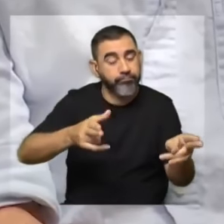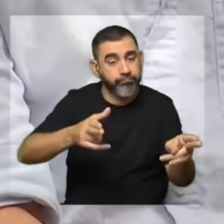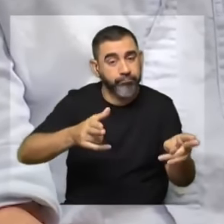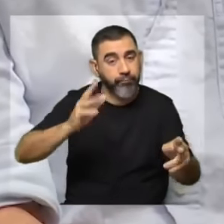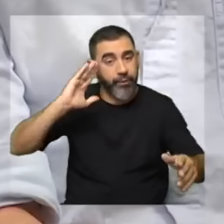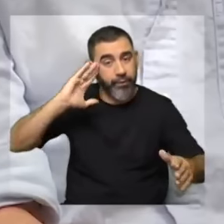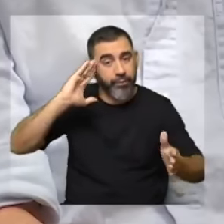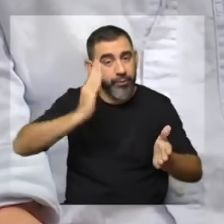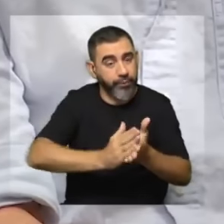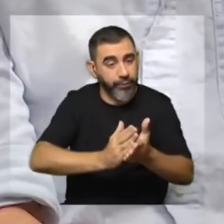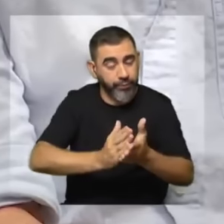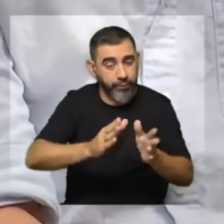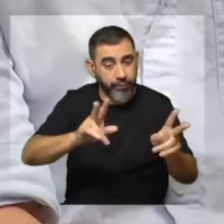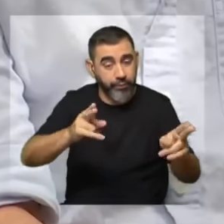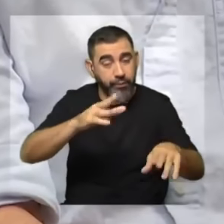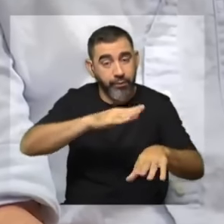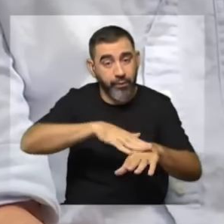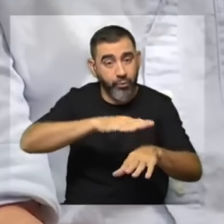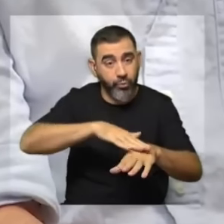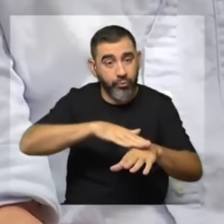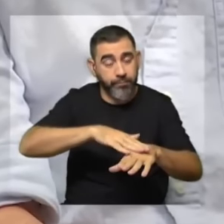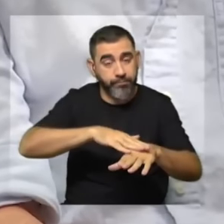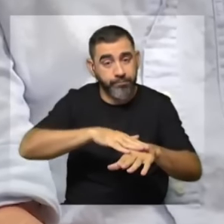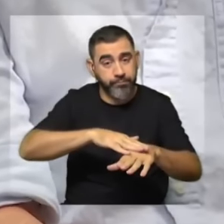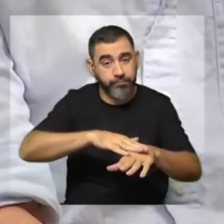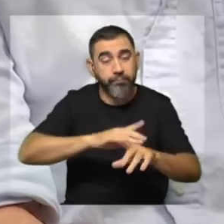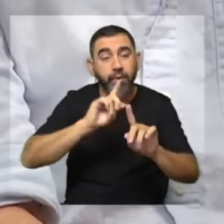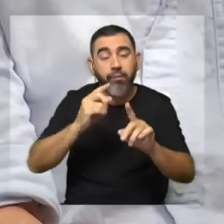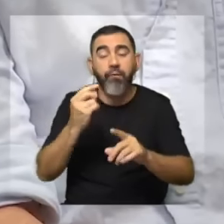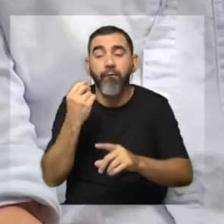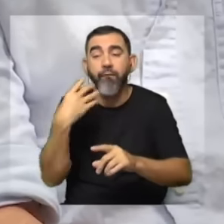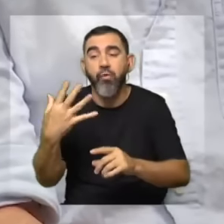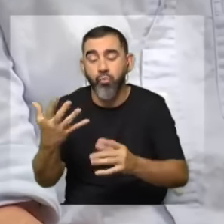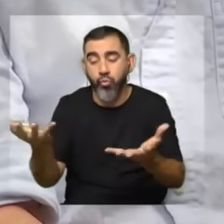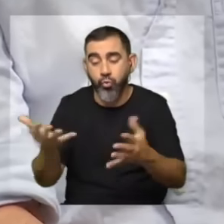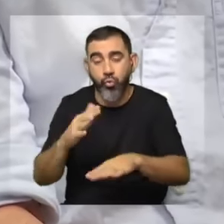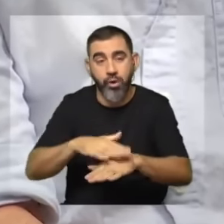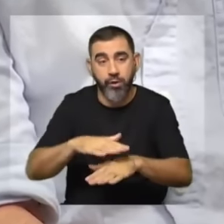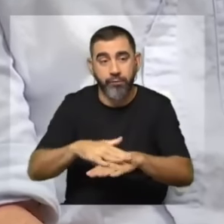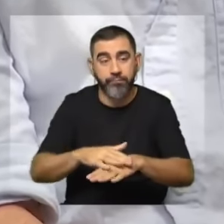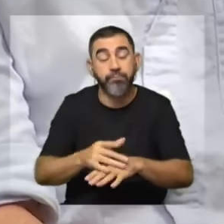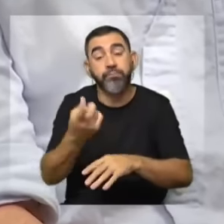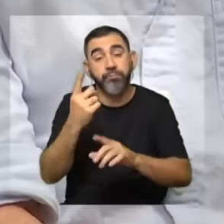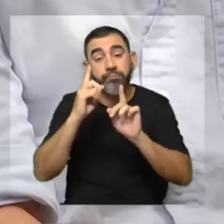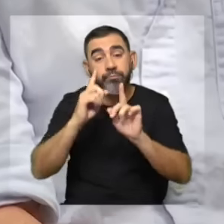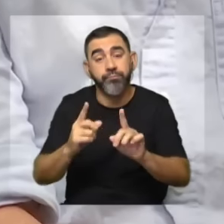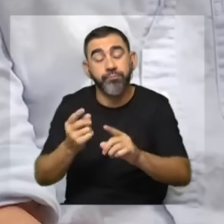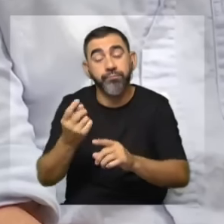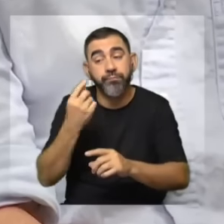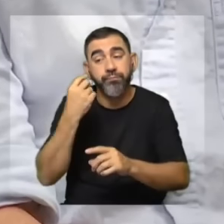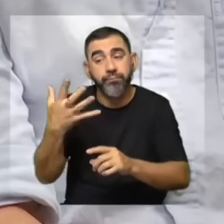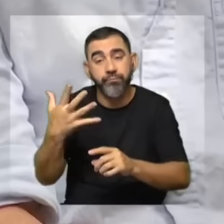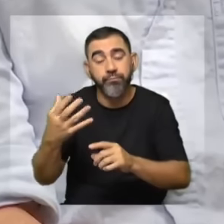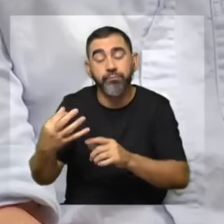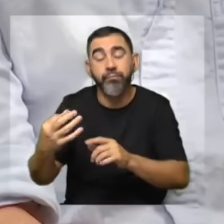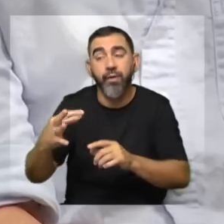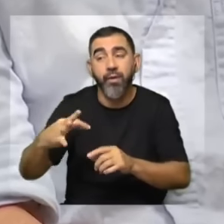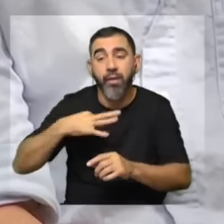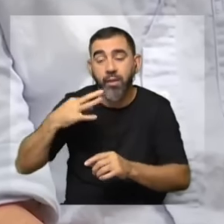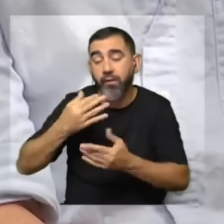régimenes de fuerza tenemos que valorar es estas instancias pero también tenemos que valorar algo que nos enseña la